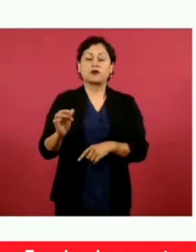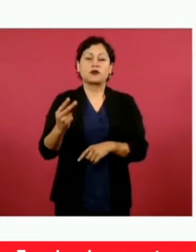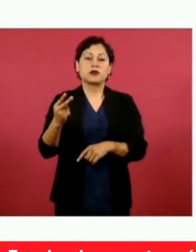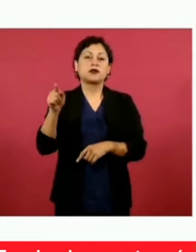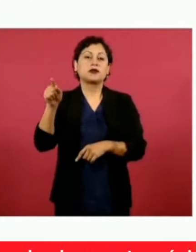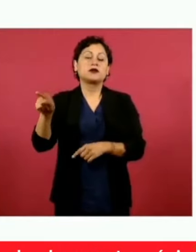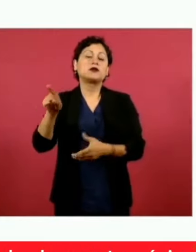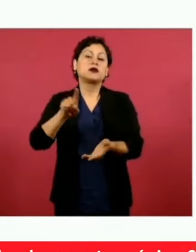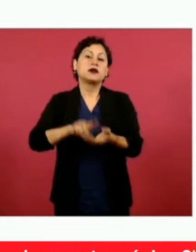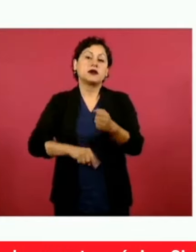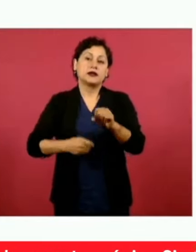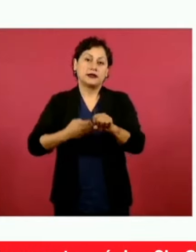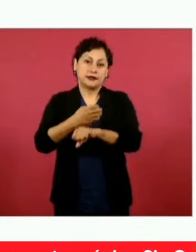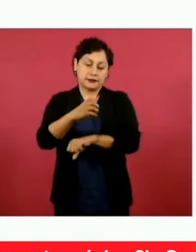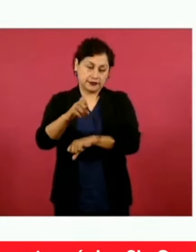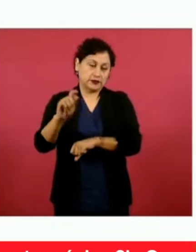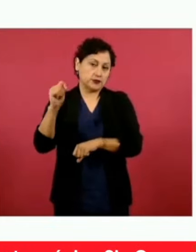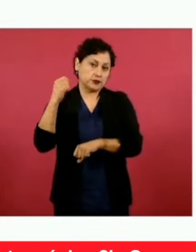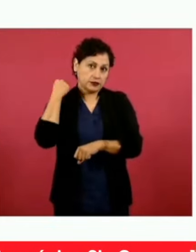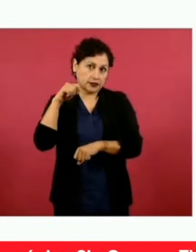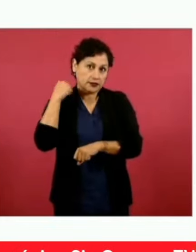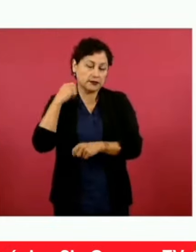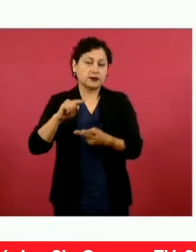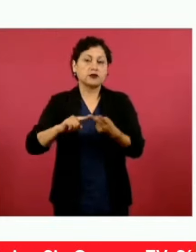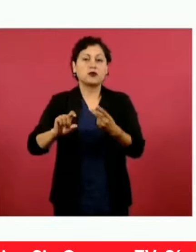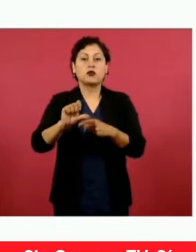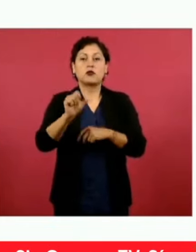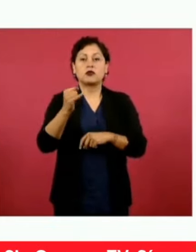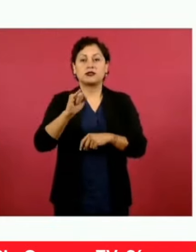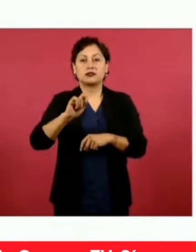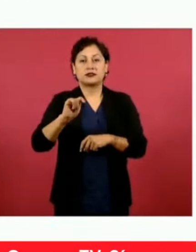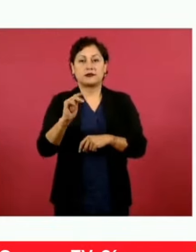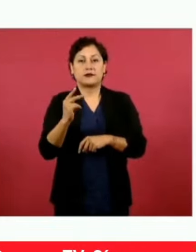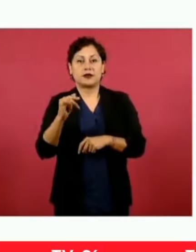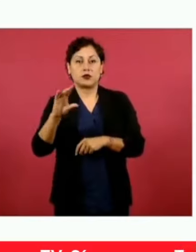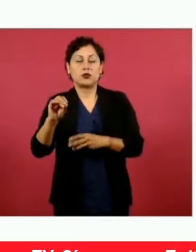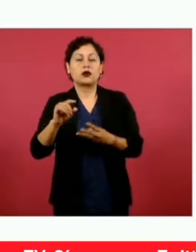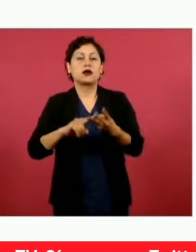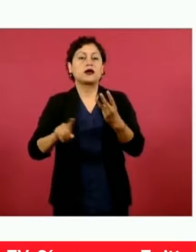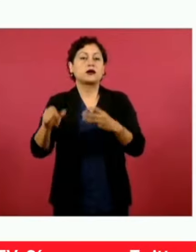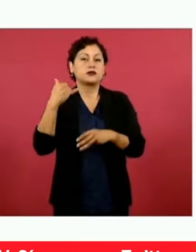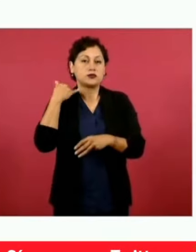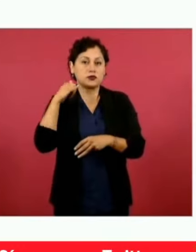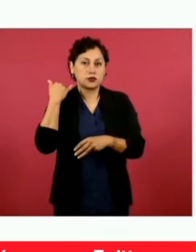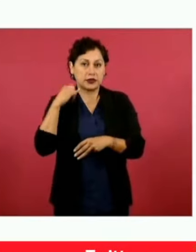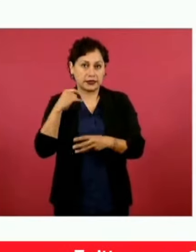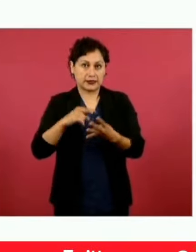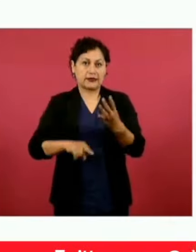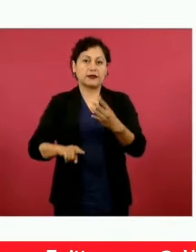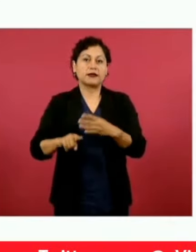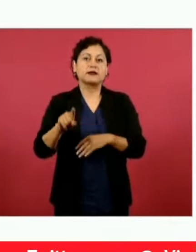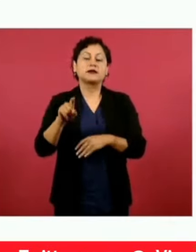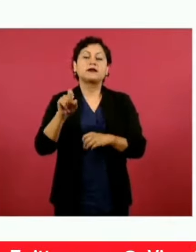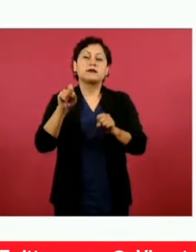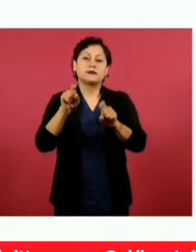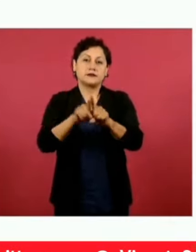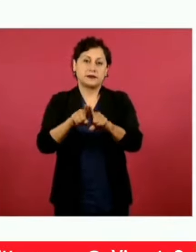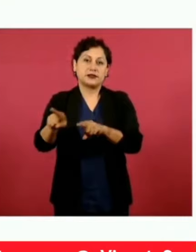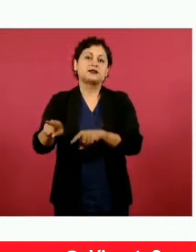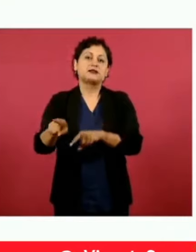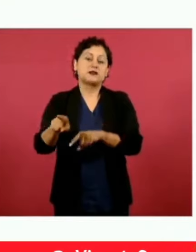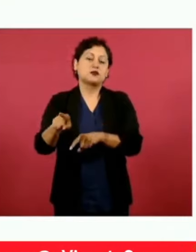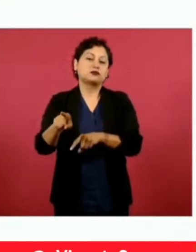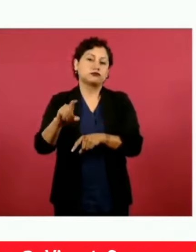Tabasco, Repsol en Ixtapaluca, Estado de México, Pemex en Canacín, Yucatán, Ganagás en la capital del estado de